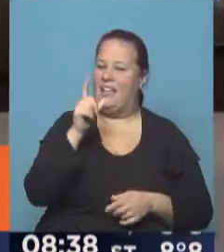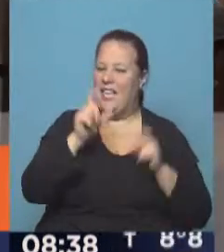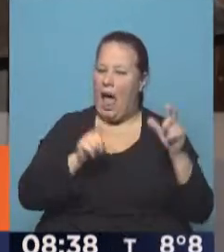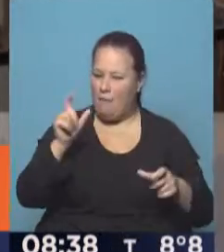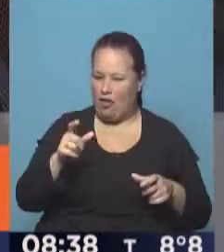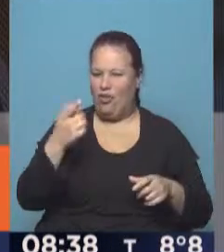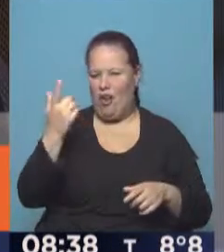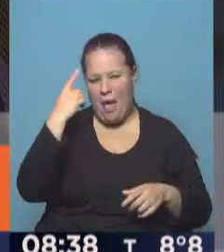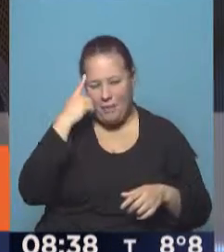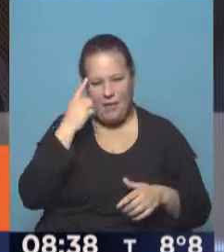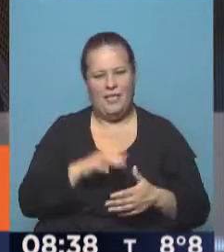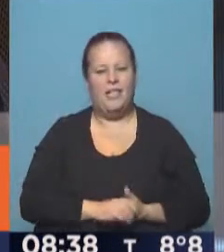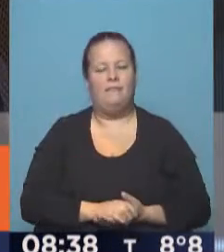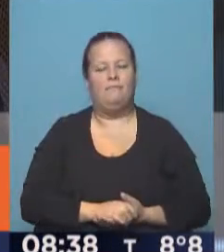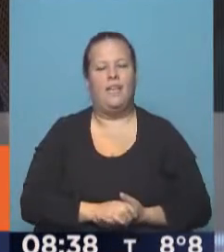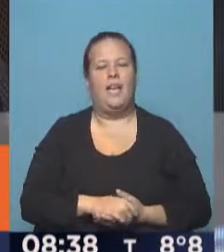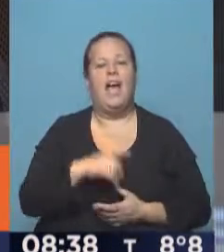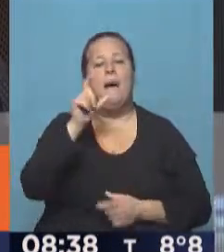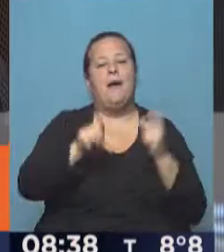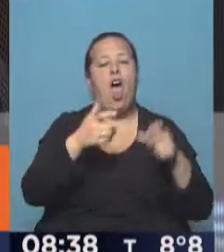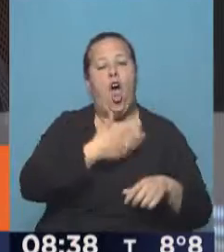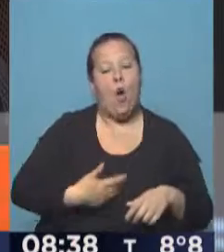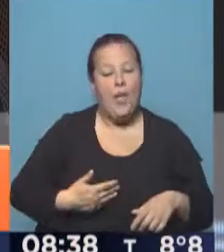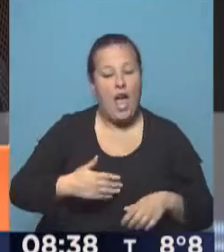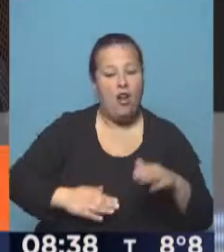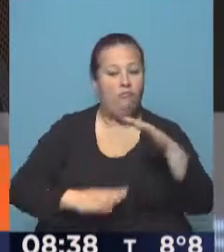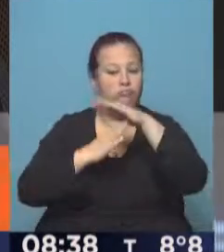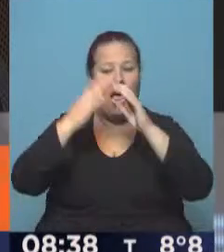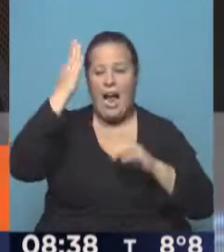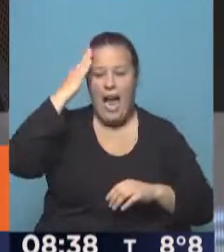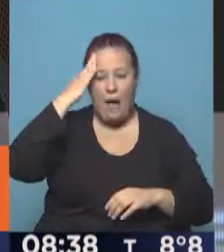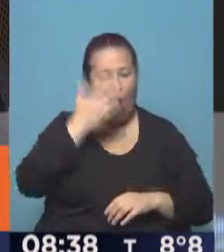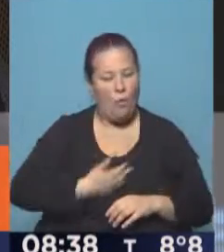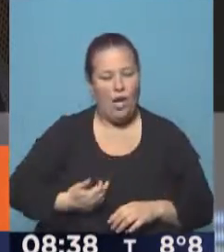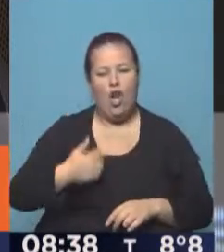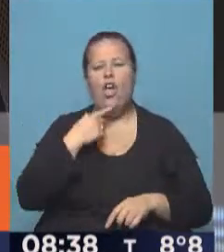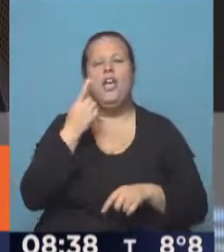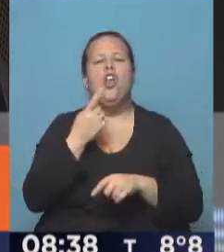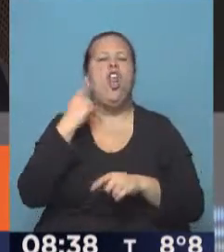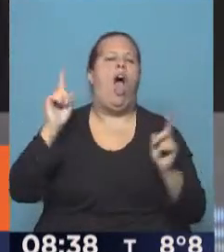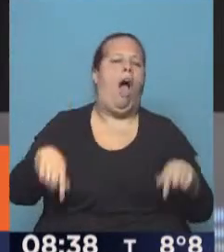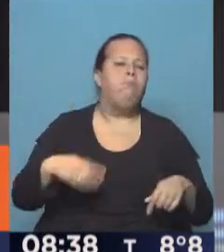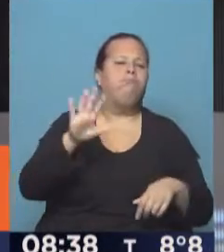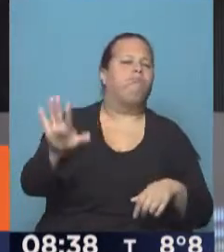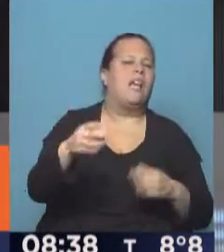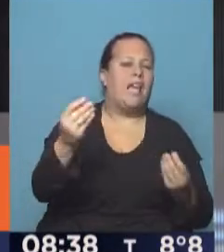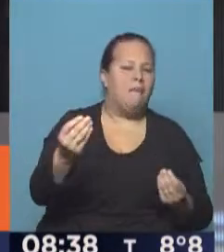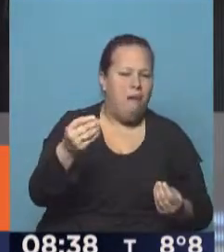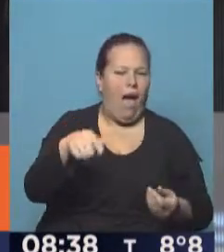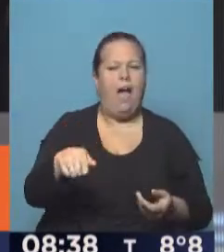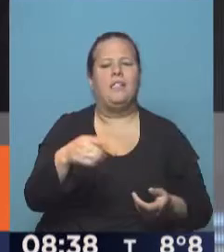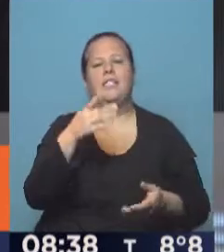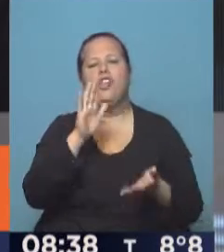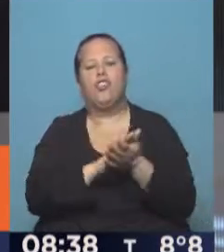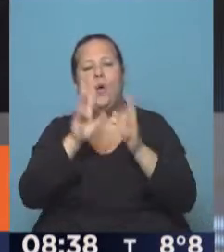común pensar que los funcionarios más altos del gobierno no sabían lo que estaba sucediendo